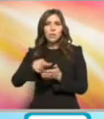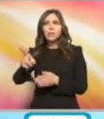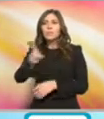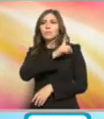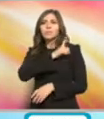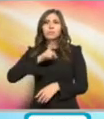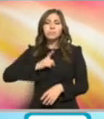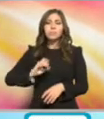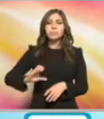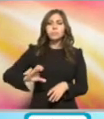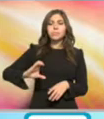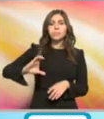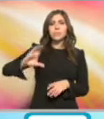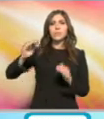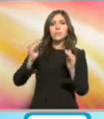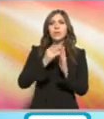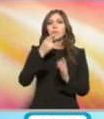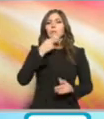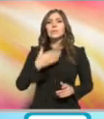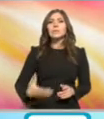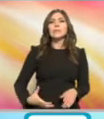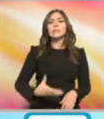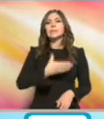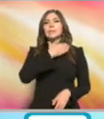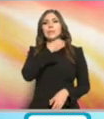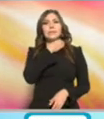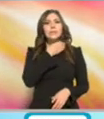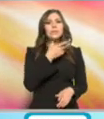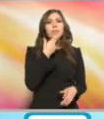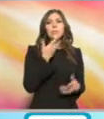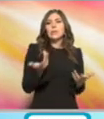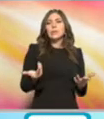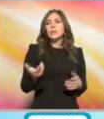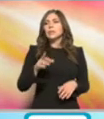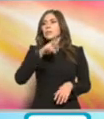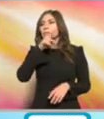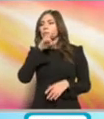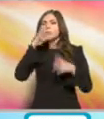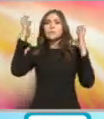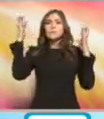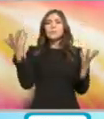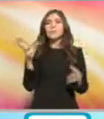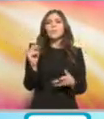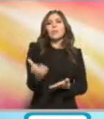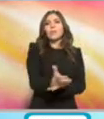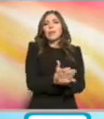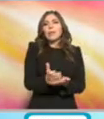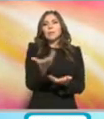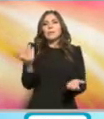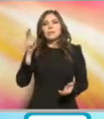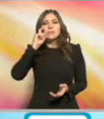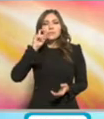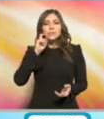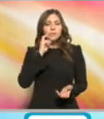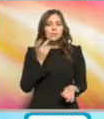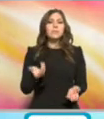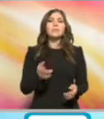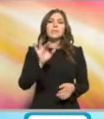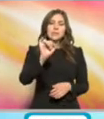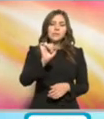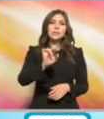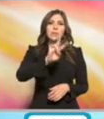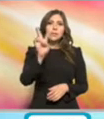en casa, está hasta acá, bueno, el pobre yo creo que pues se le va el apetito Lo sexual. último que piensas a veces es en eso, Pues en sí, esos momentos. Exacto, y